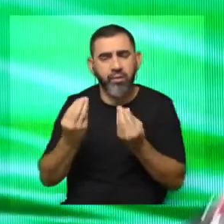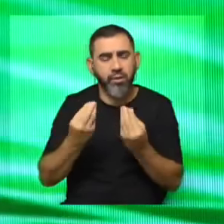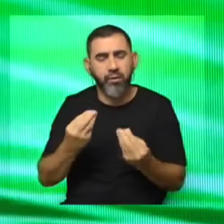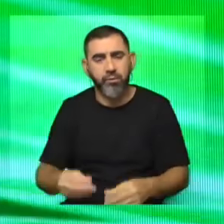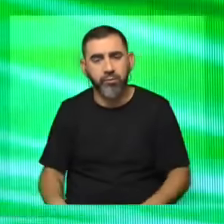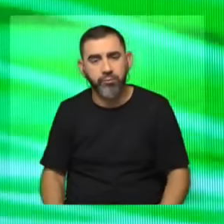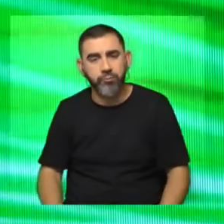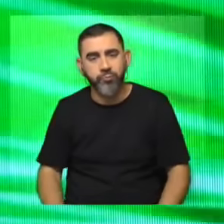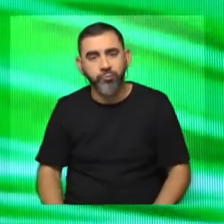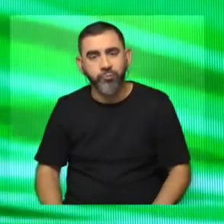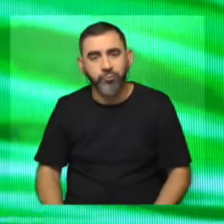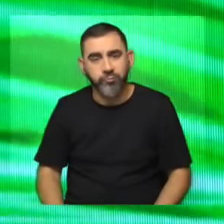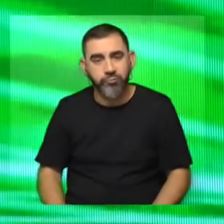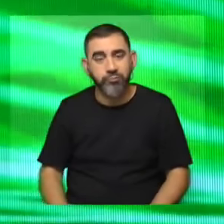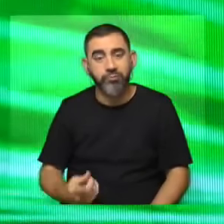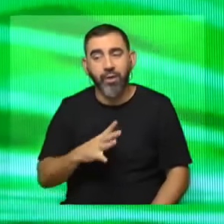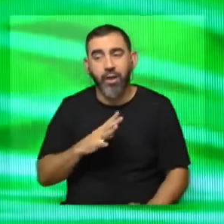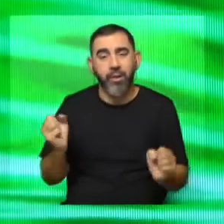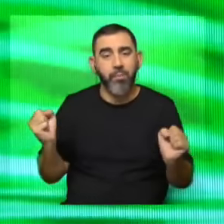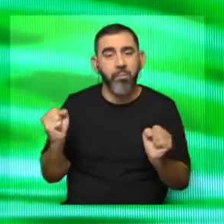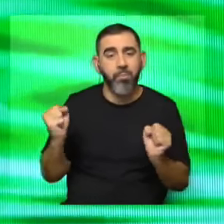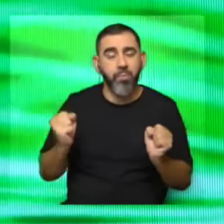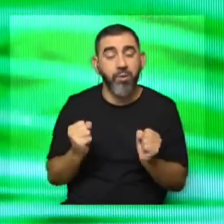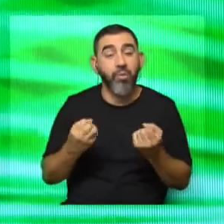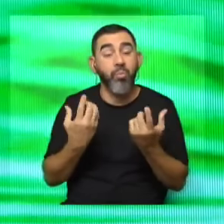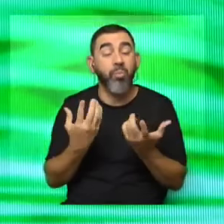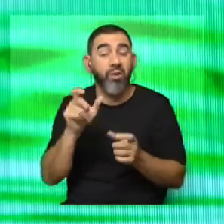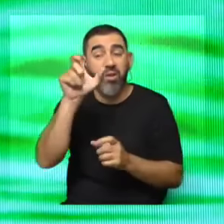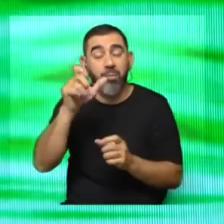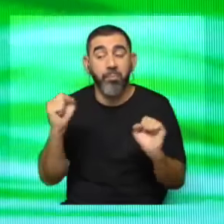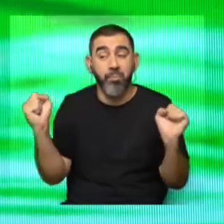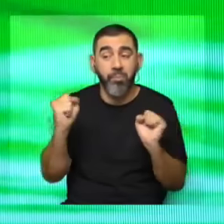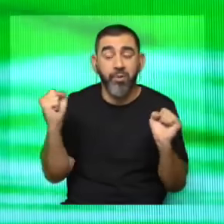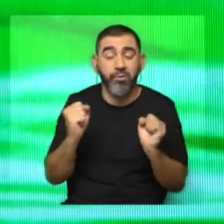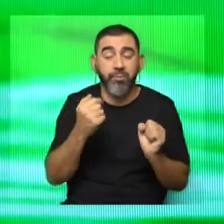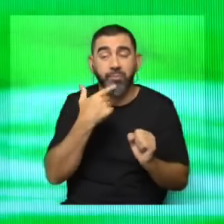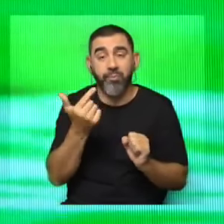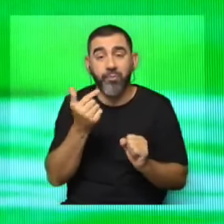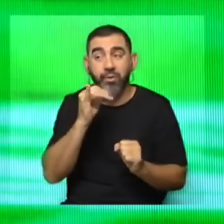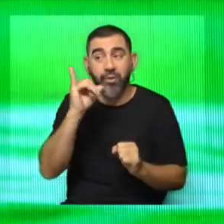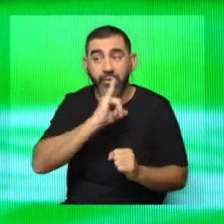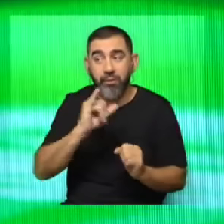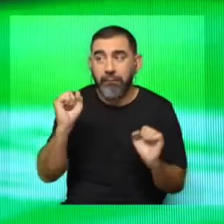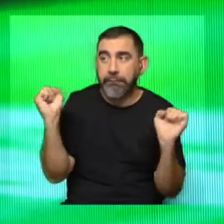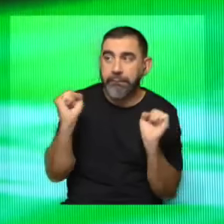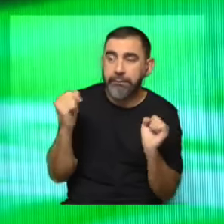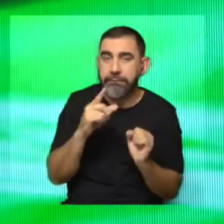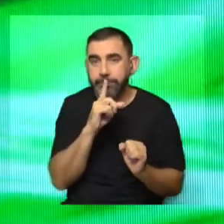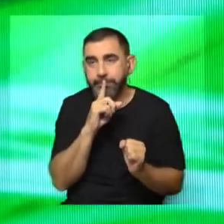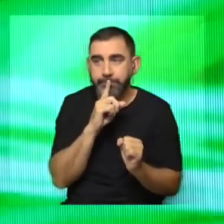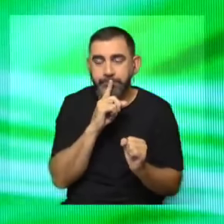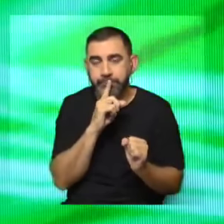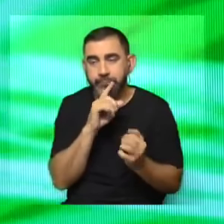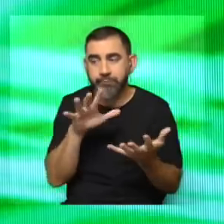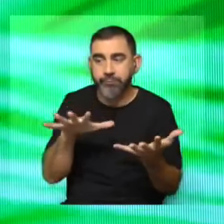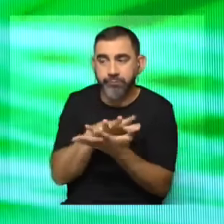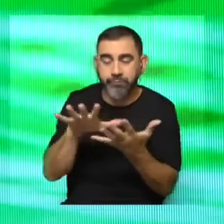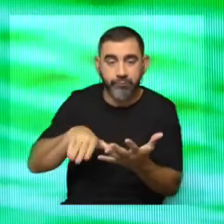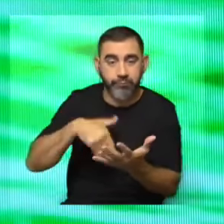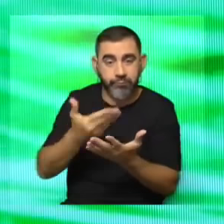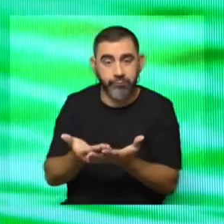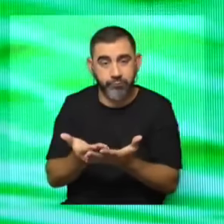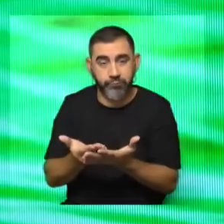se trabaja así y genera miedo si la persona tiene miedo hacer cualquier denuncia o de plantear cualquier situación que le